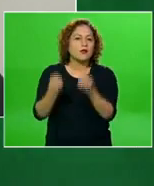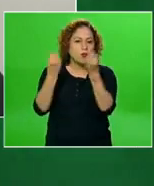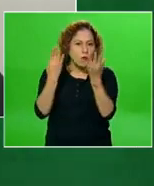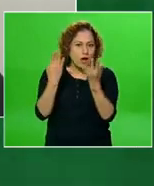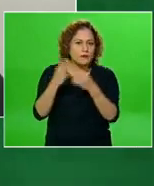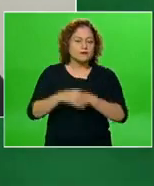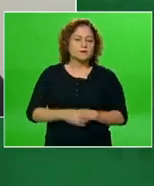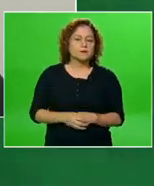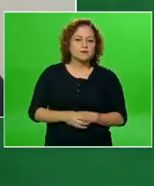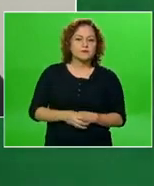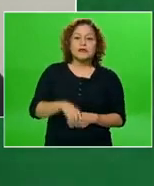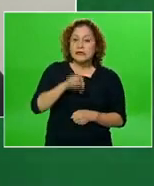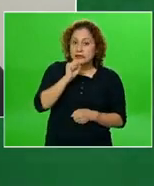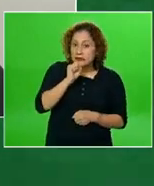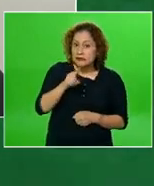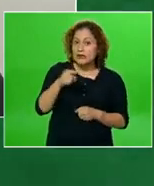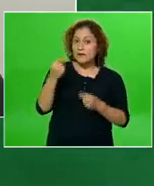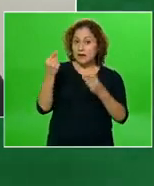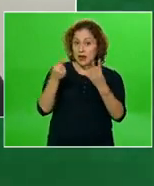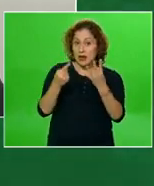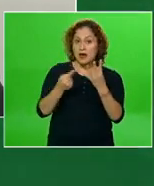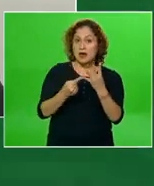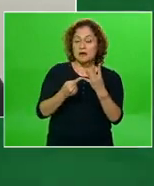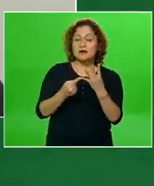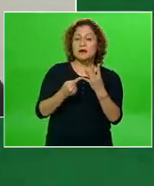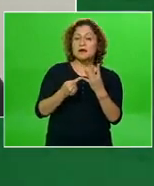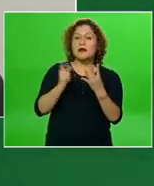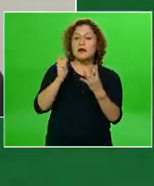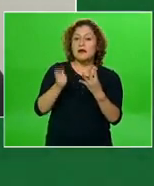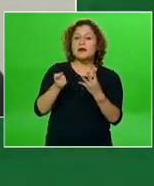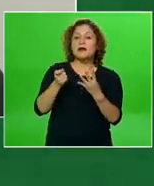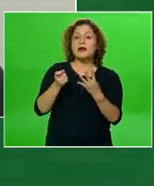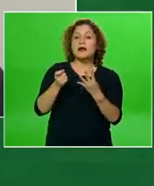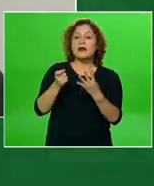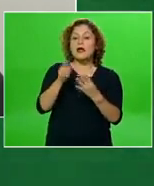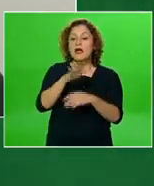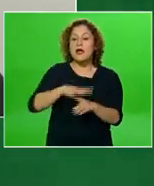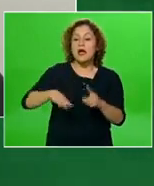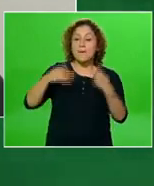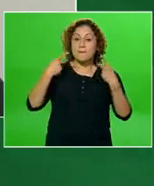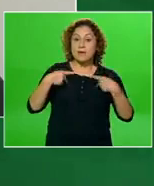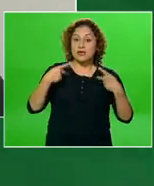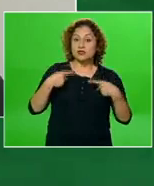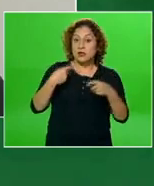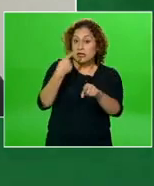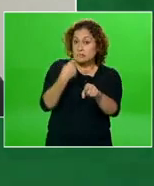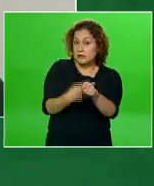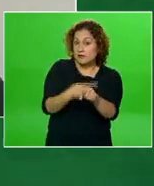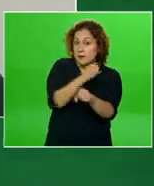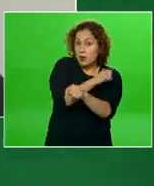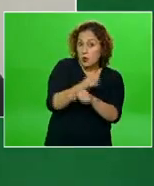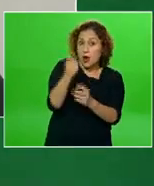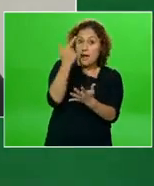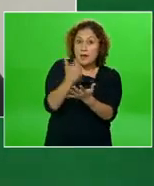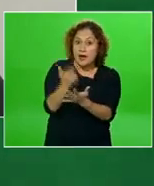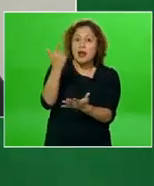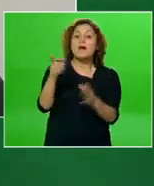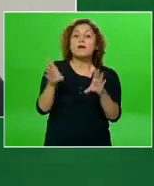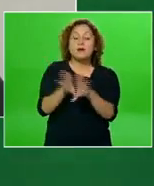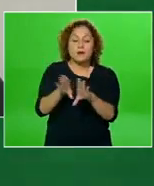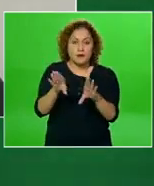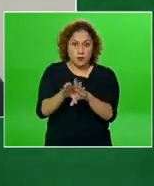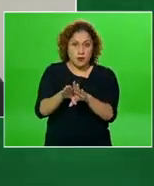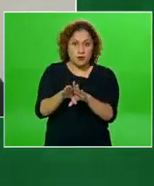mortalidad indicadores que están midiendo la hospitalización y como ésta se está comportando es decir la presencia de casos